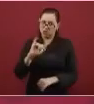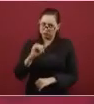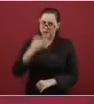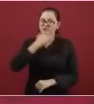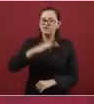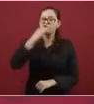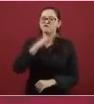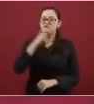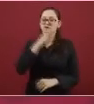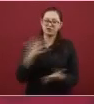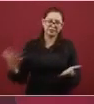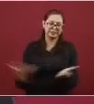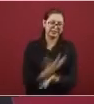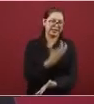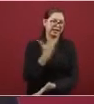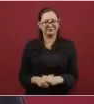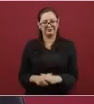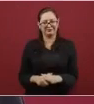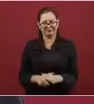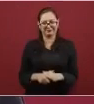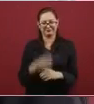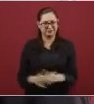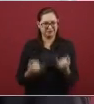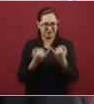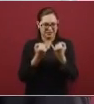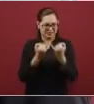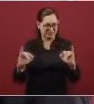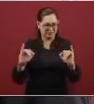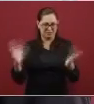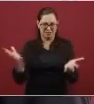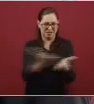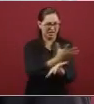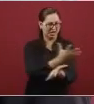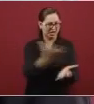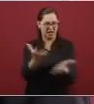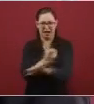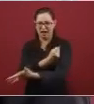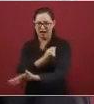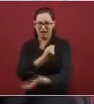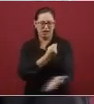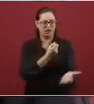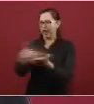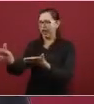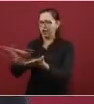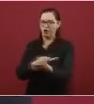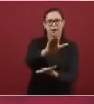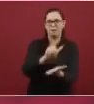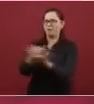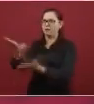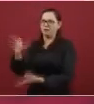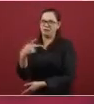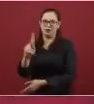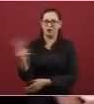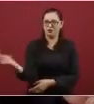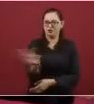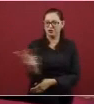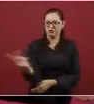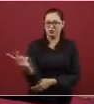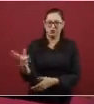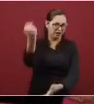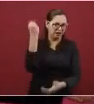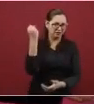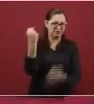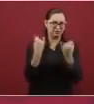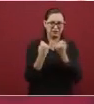y se logró la independencia gracias a dos héroes excomulgados o sea los seres de nuestra